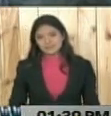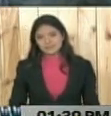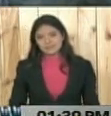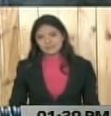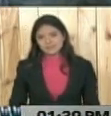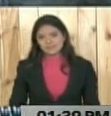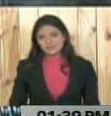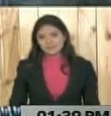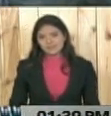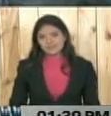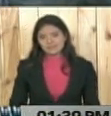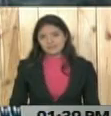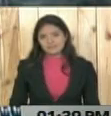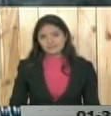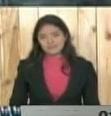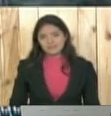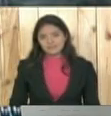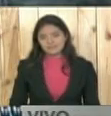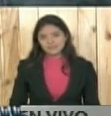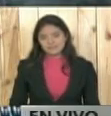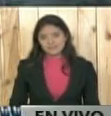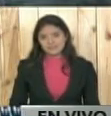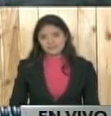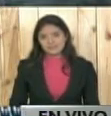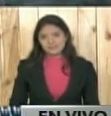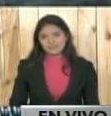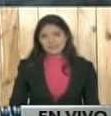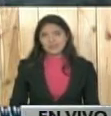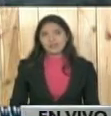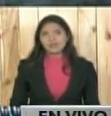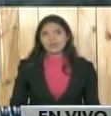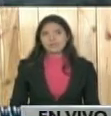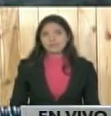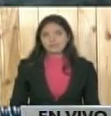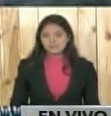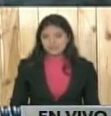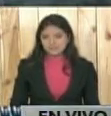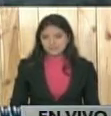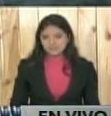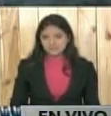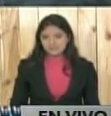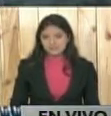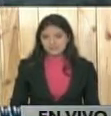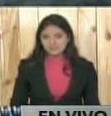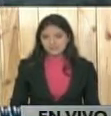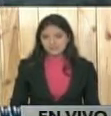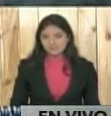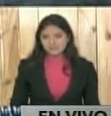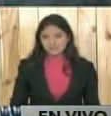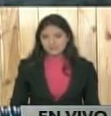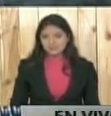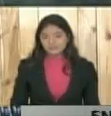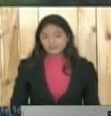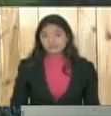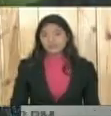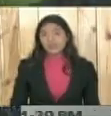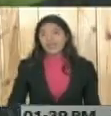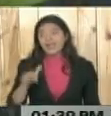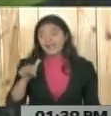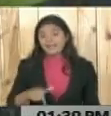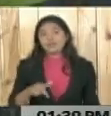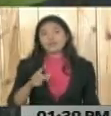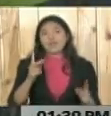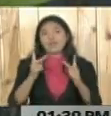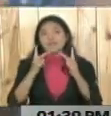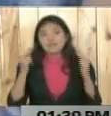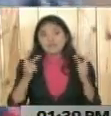Yo diría que aquí esta es una victoria que se viene construyendo,